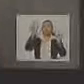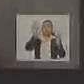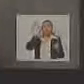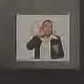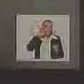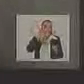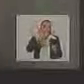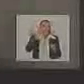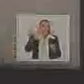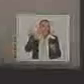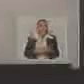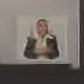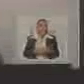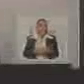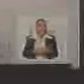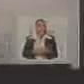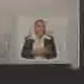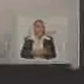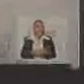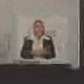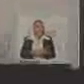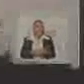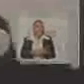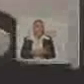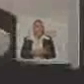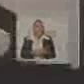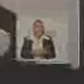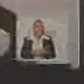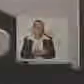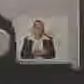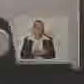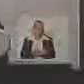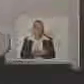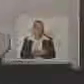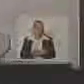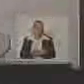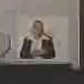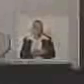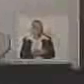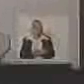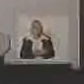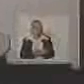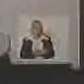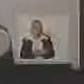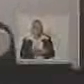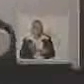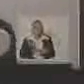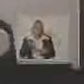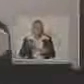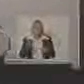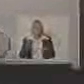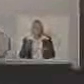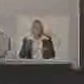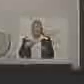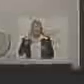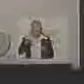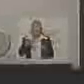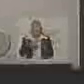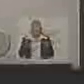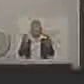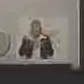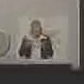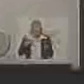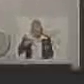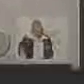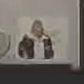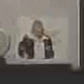Ciudadano. Adelante. El desarrollo social, sin duda, será parte importante de mi gobierno.